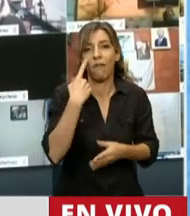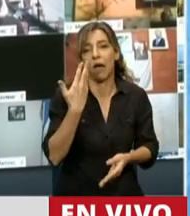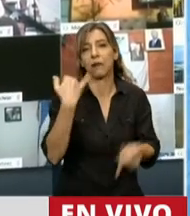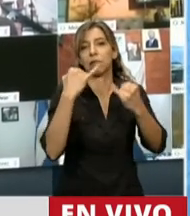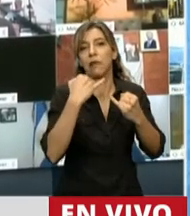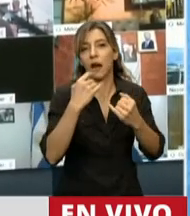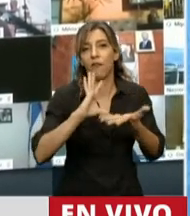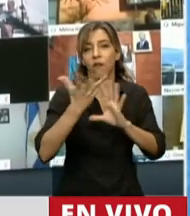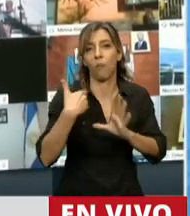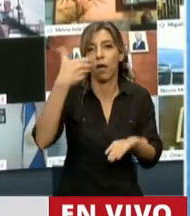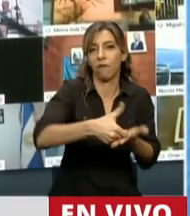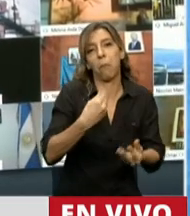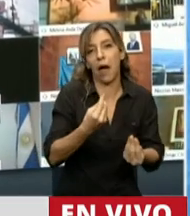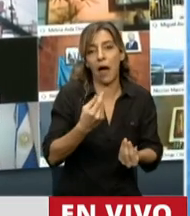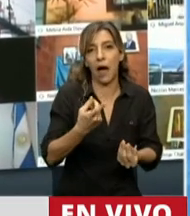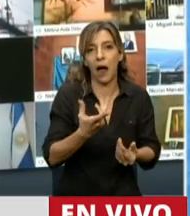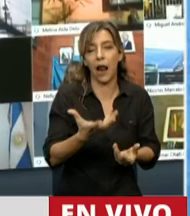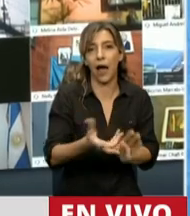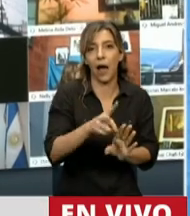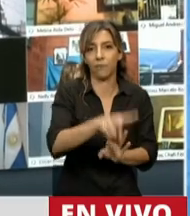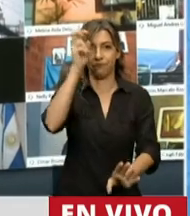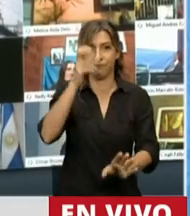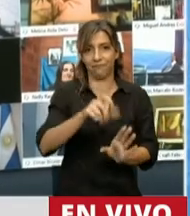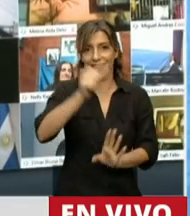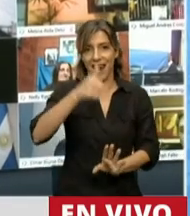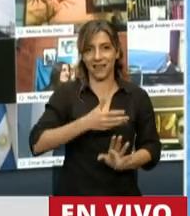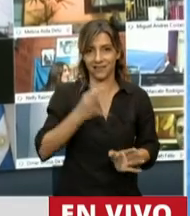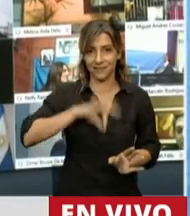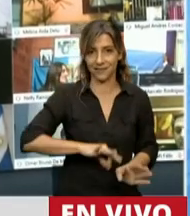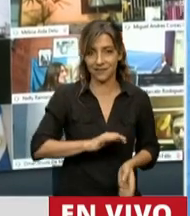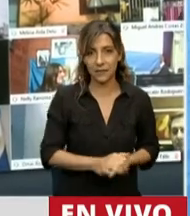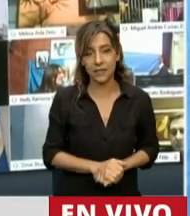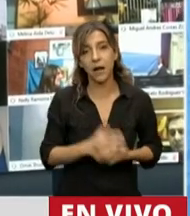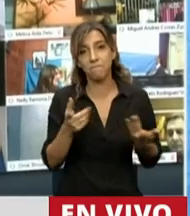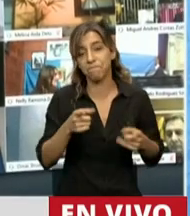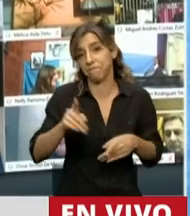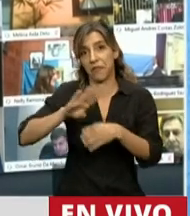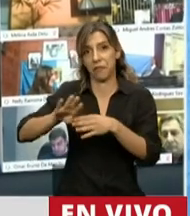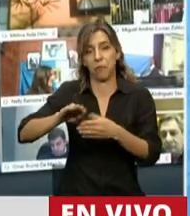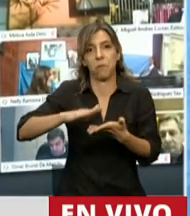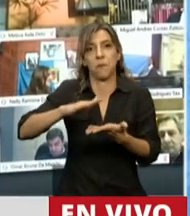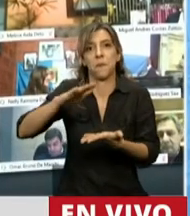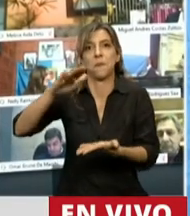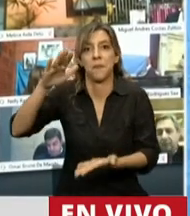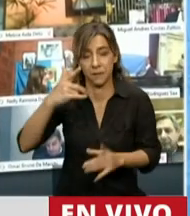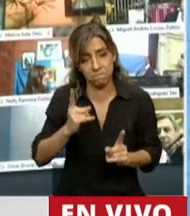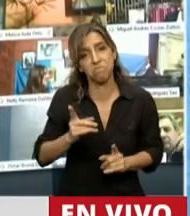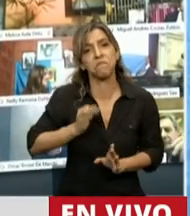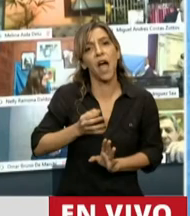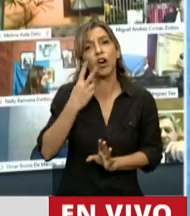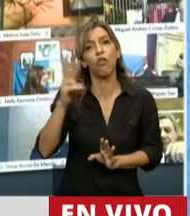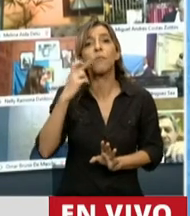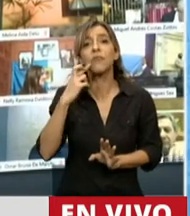Mientras tanto, la deuda se convirtió en una carga desproporcionada, pesadísima. En el 2019, el peso de la